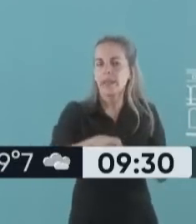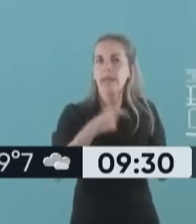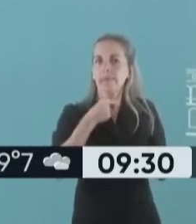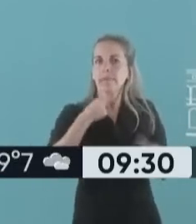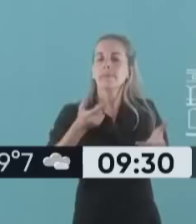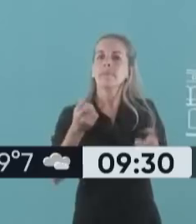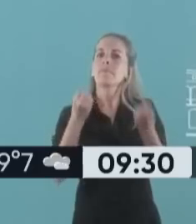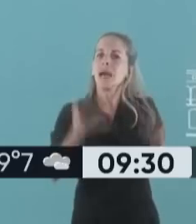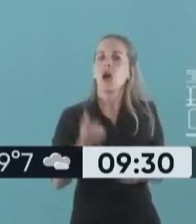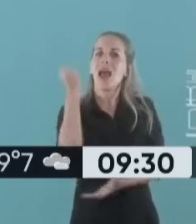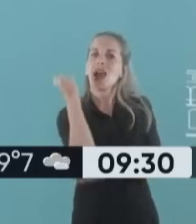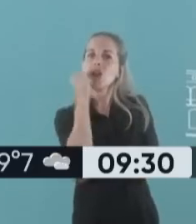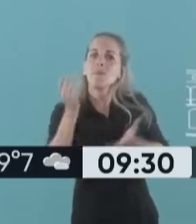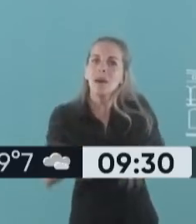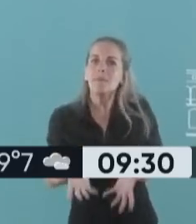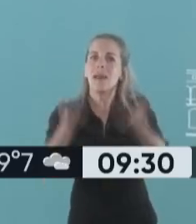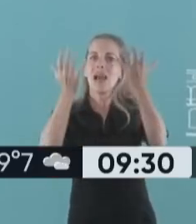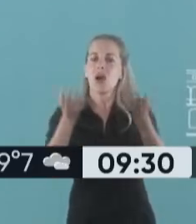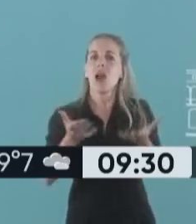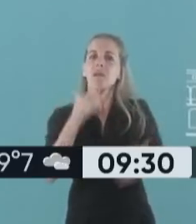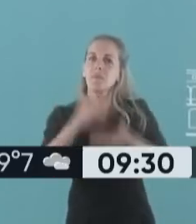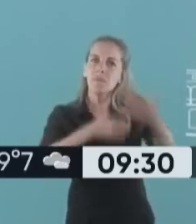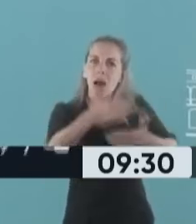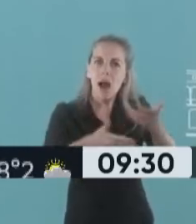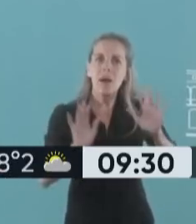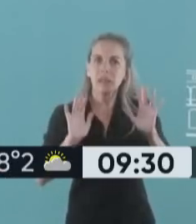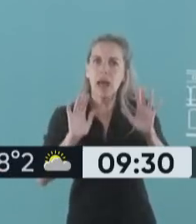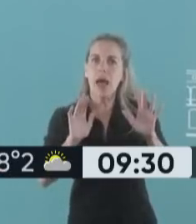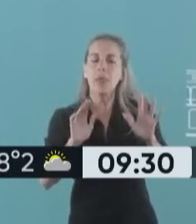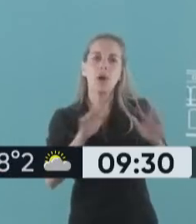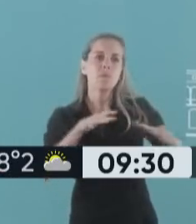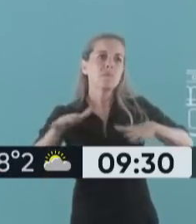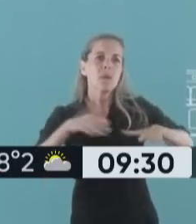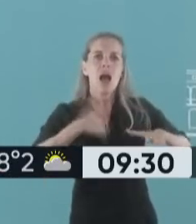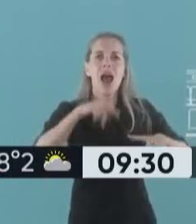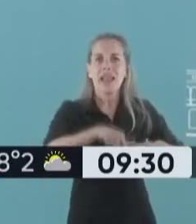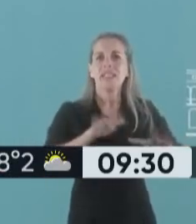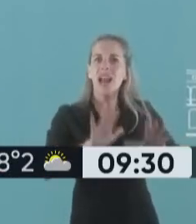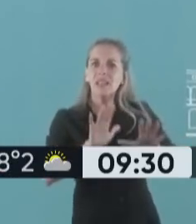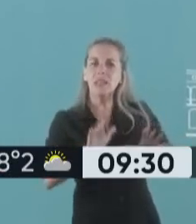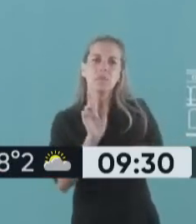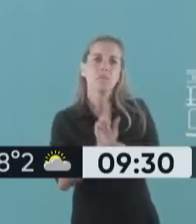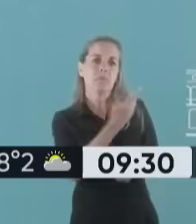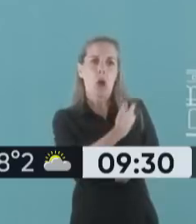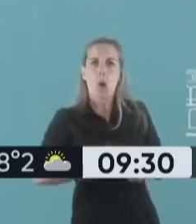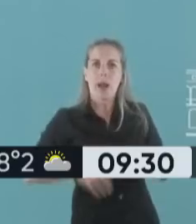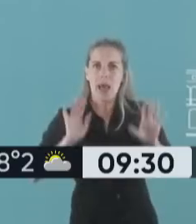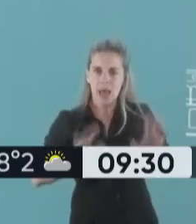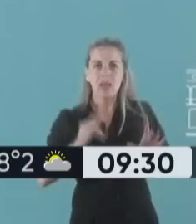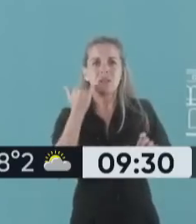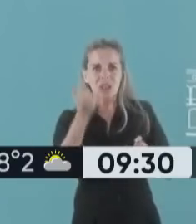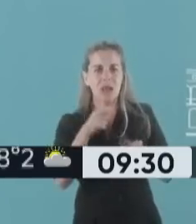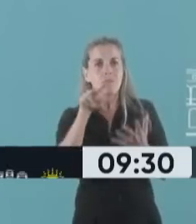la economía, que siga el crecimiento y que sigan como está la situación en la Argentina en una cantidad de números que yo se